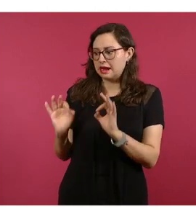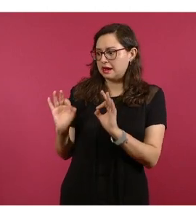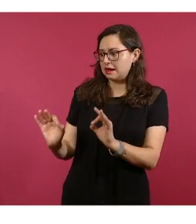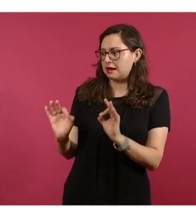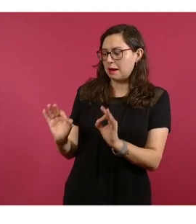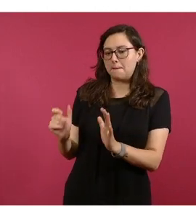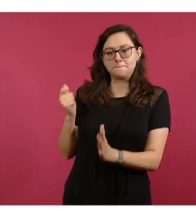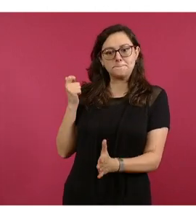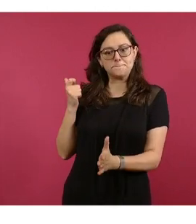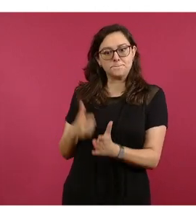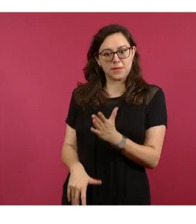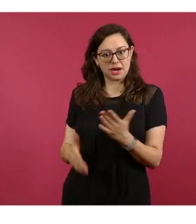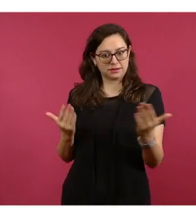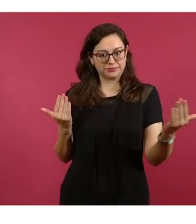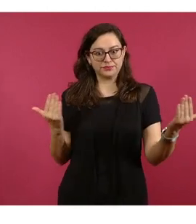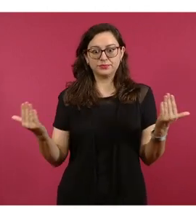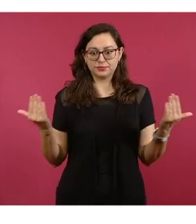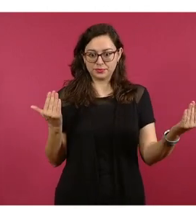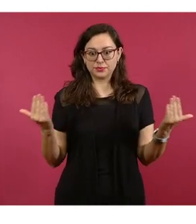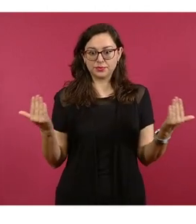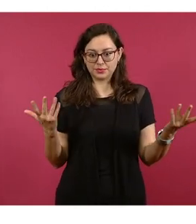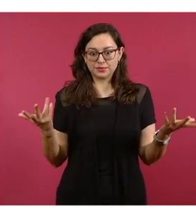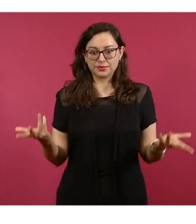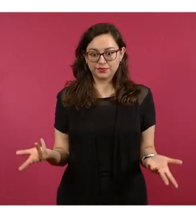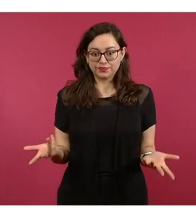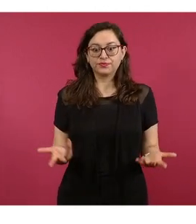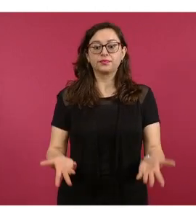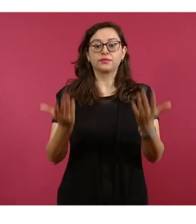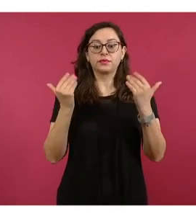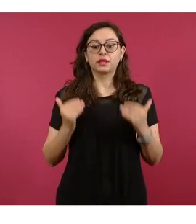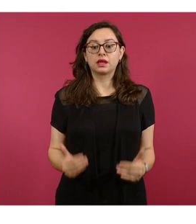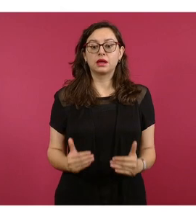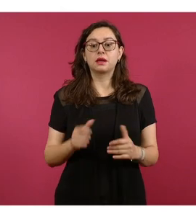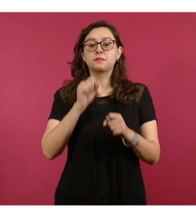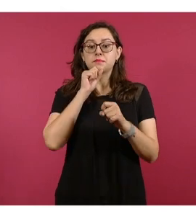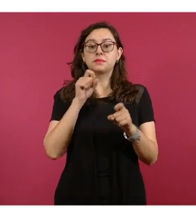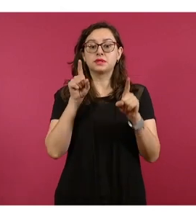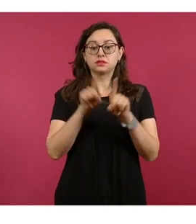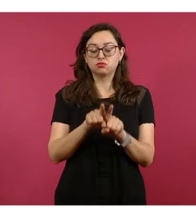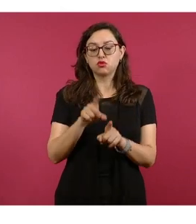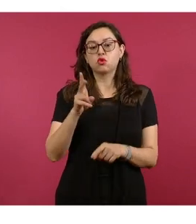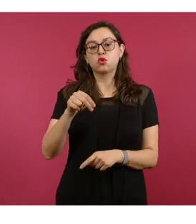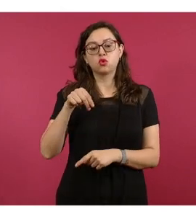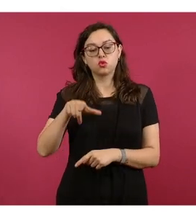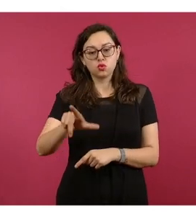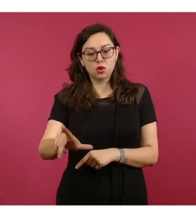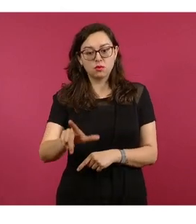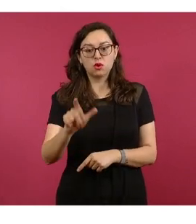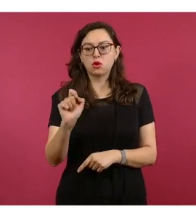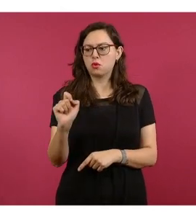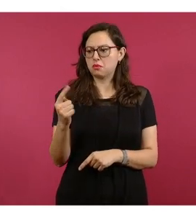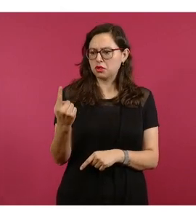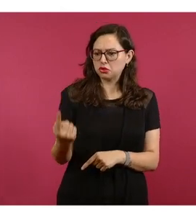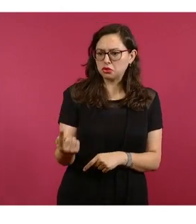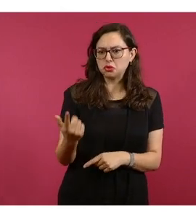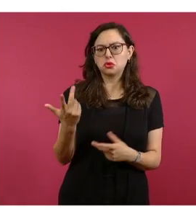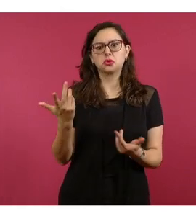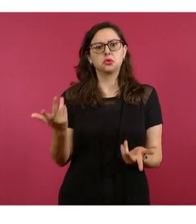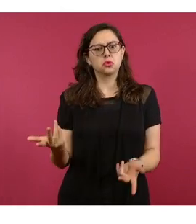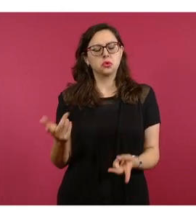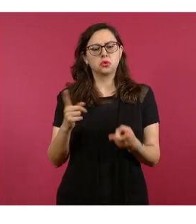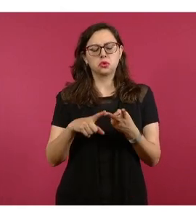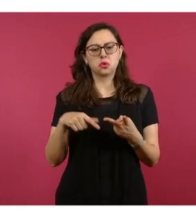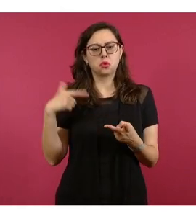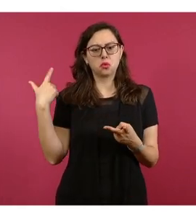gasolina regular. Y así también esta marca en Cadereyta, Nuevo León, con el litro a 21.65. Brist Oil en